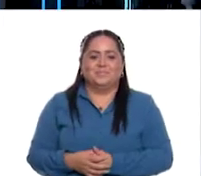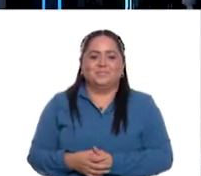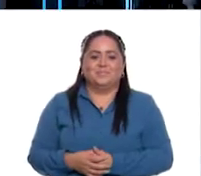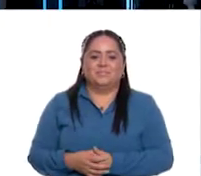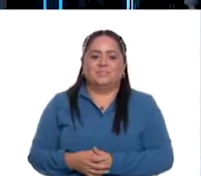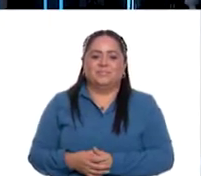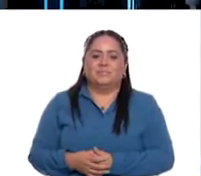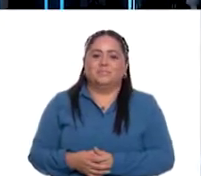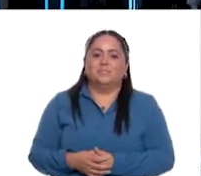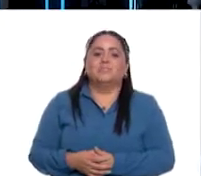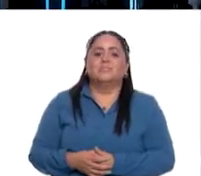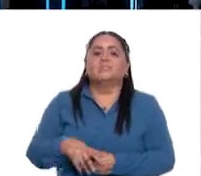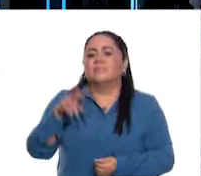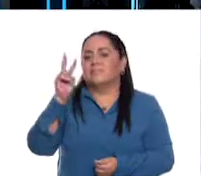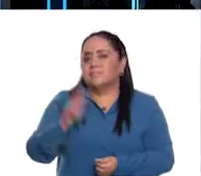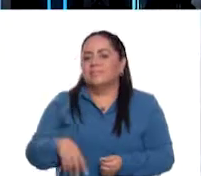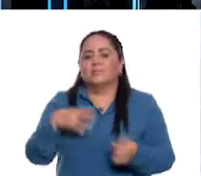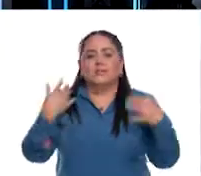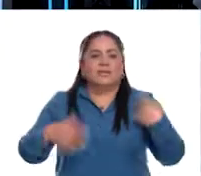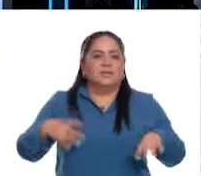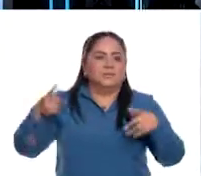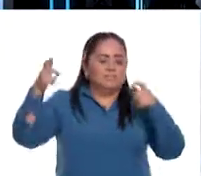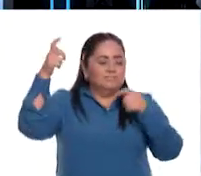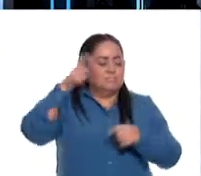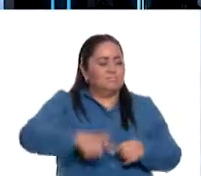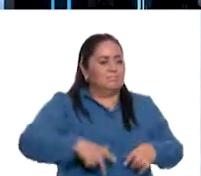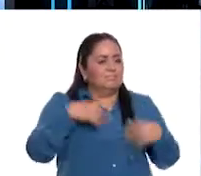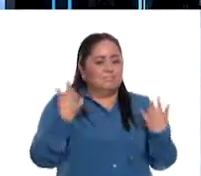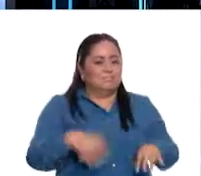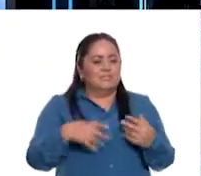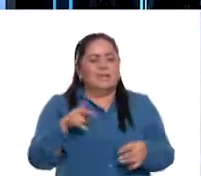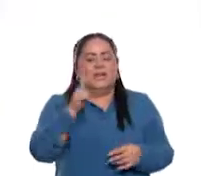Oh, ¡Nuestro cargamento, comandante!